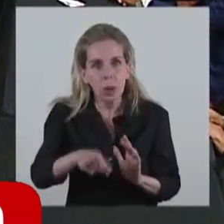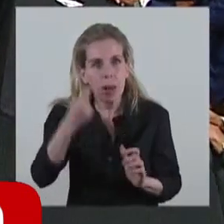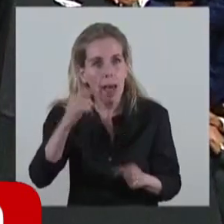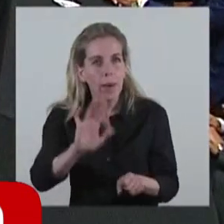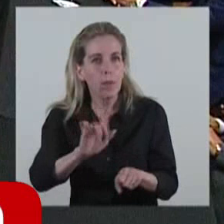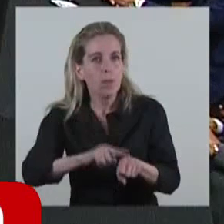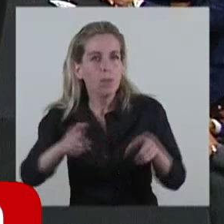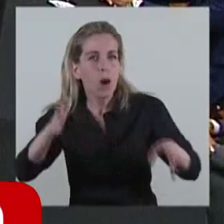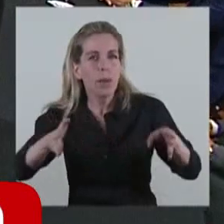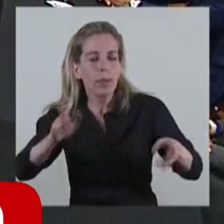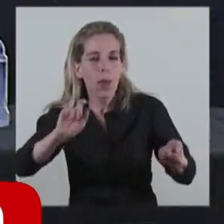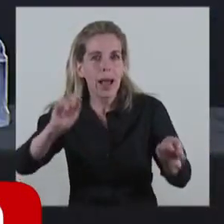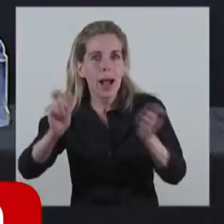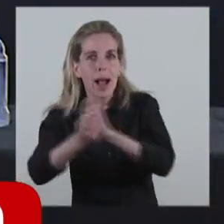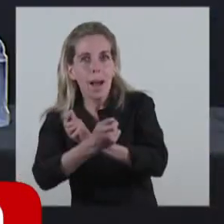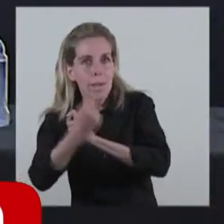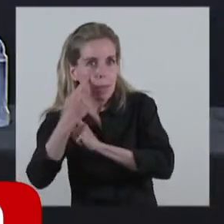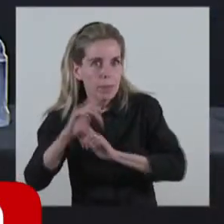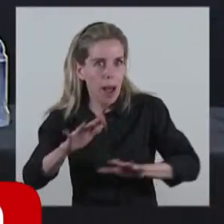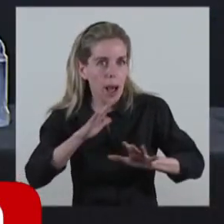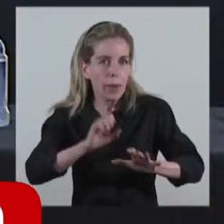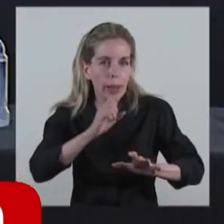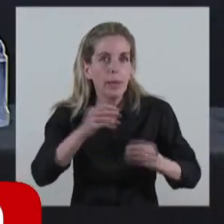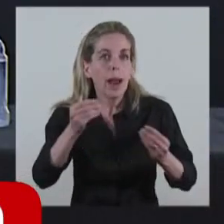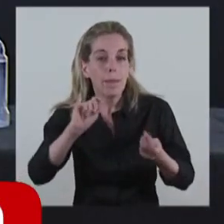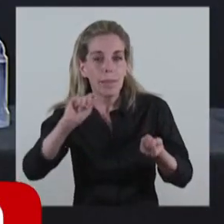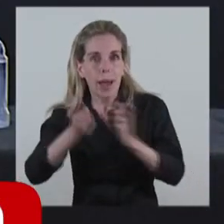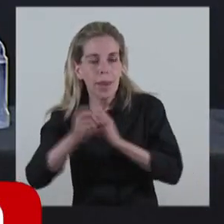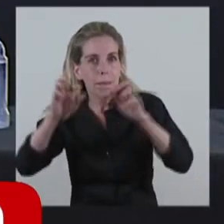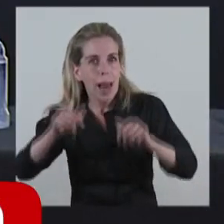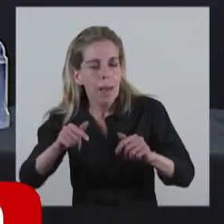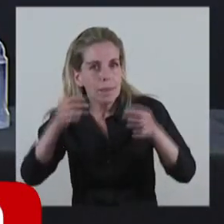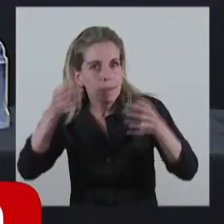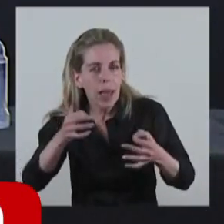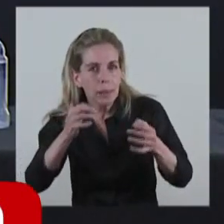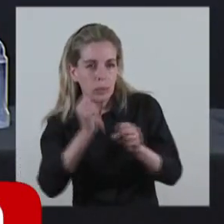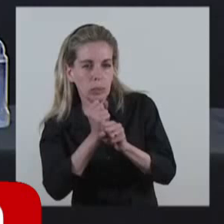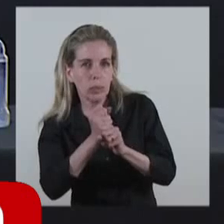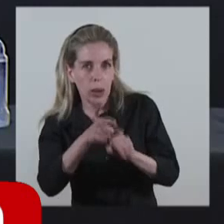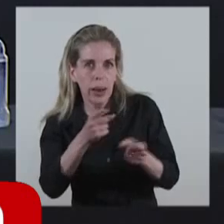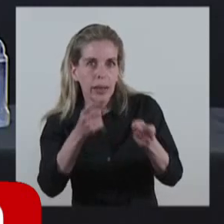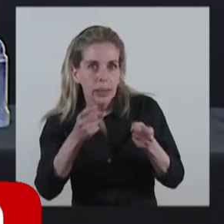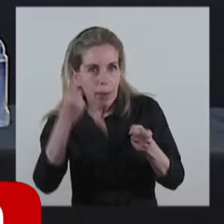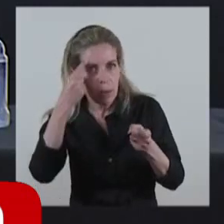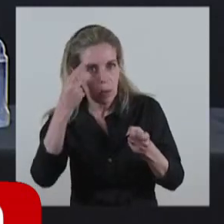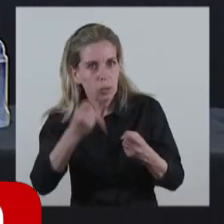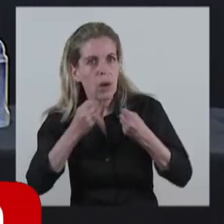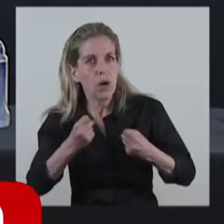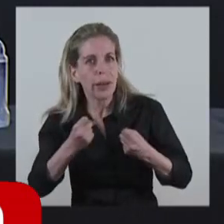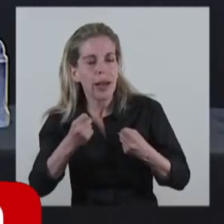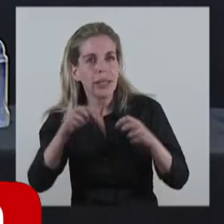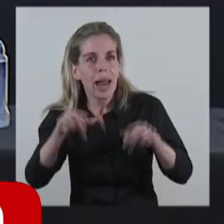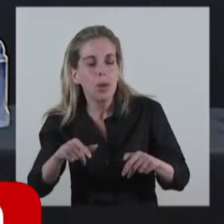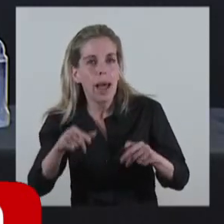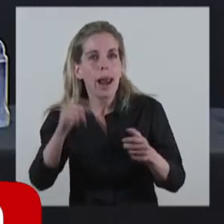de transición. Para poder cambiar el esquema de regulaciones, necesitamos poder tener más robustez, más